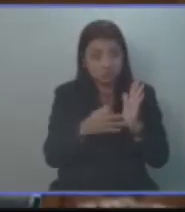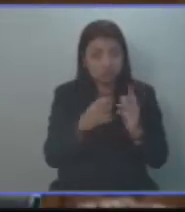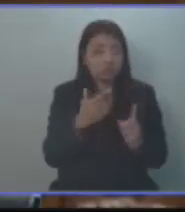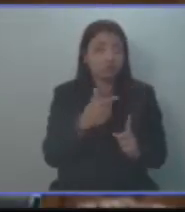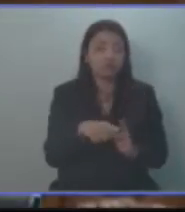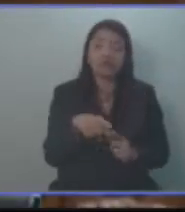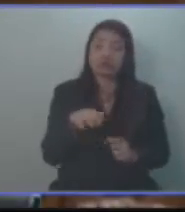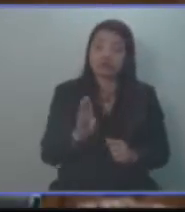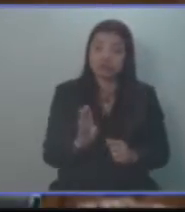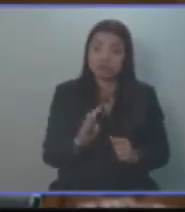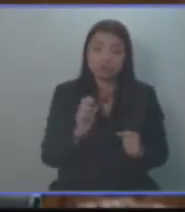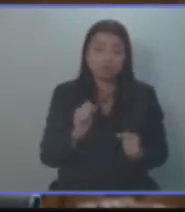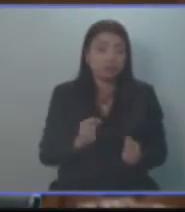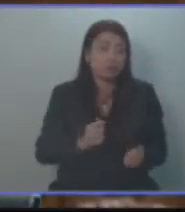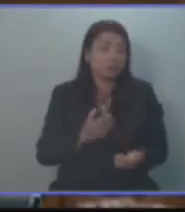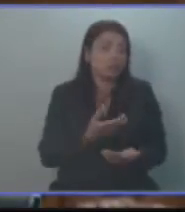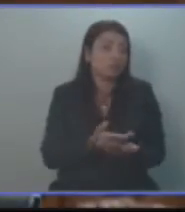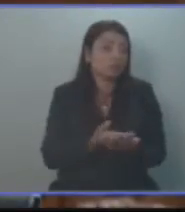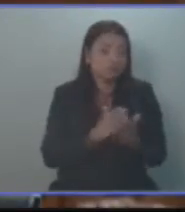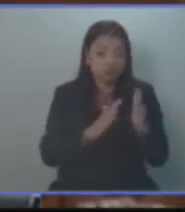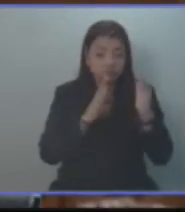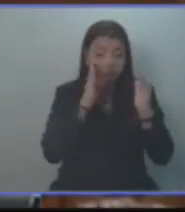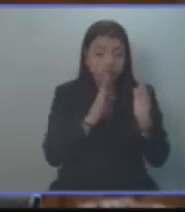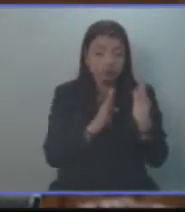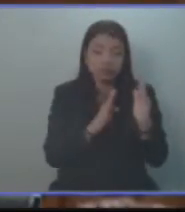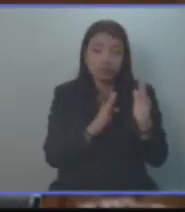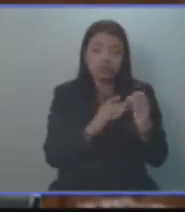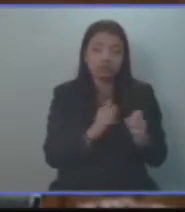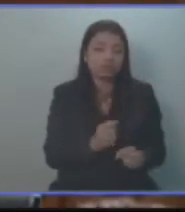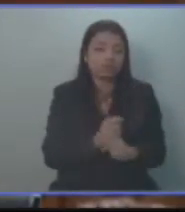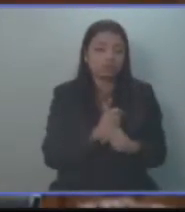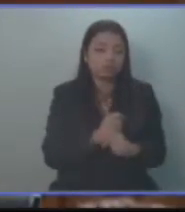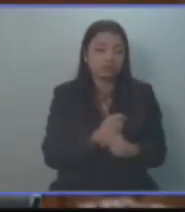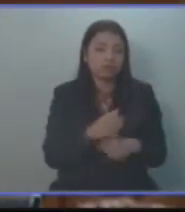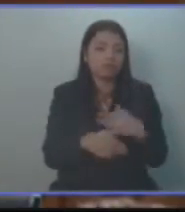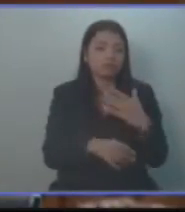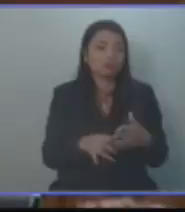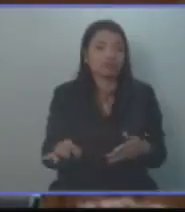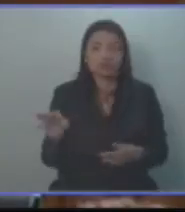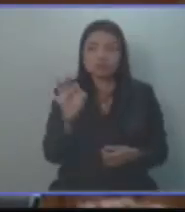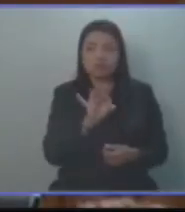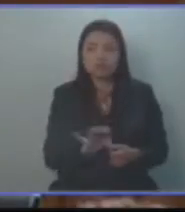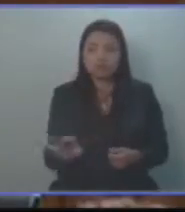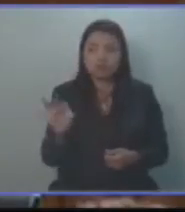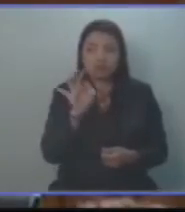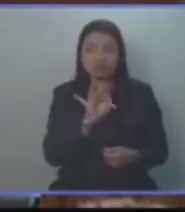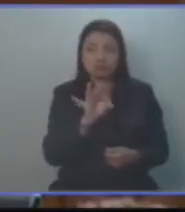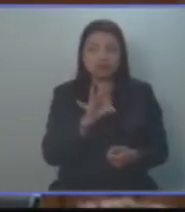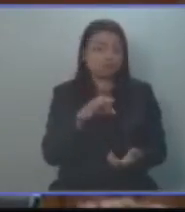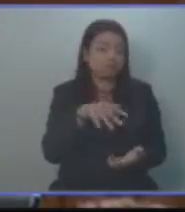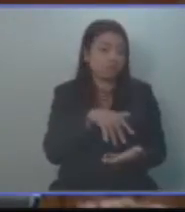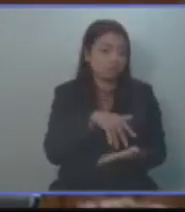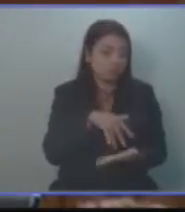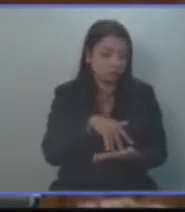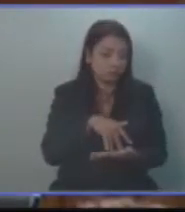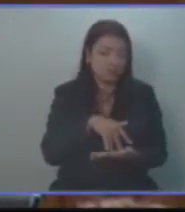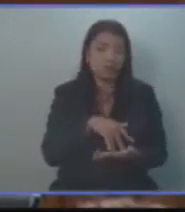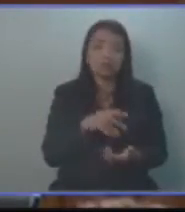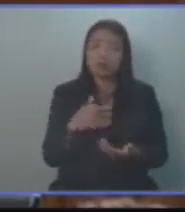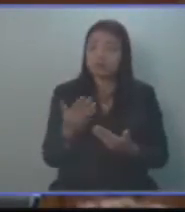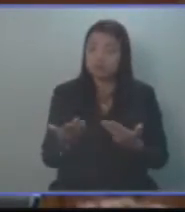B, proporcionar atención y seguimiento oportuno con calidad y calidez a los usuarios.